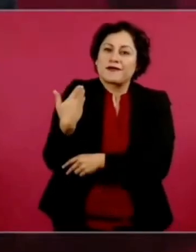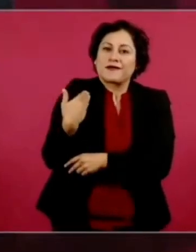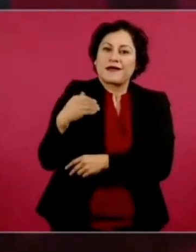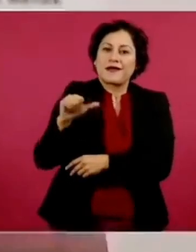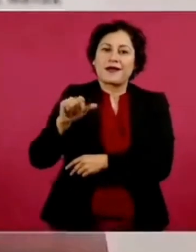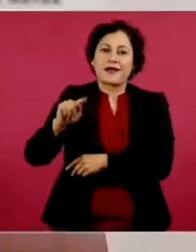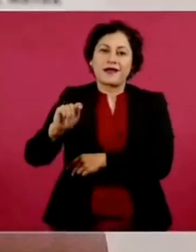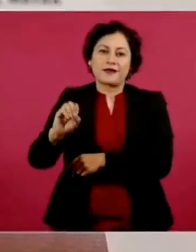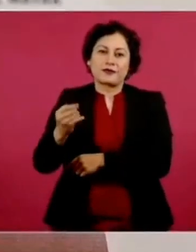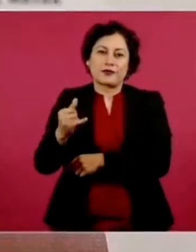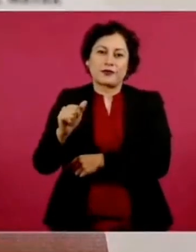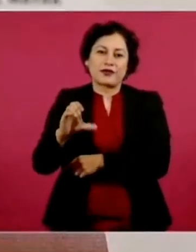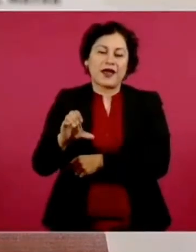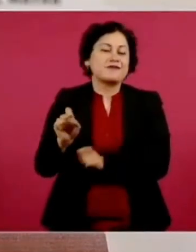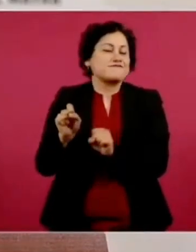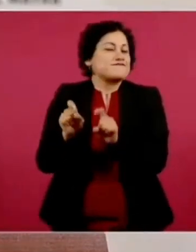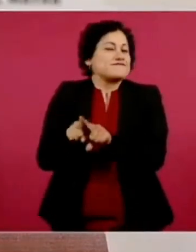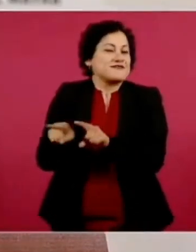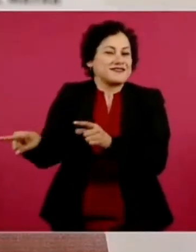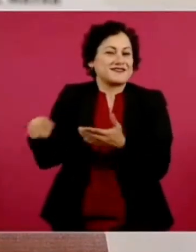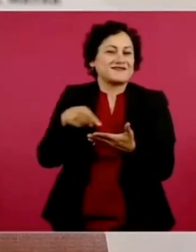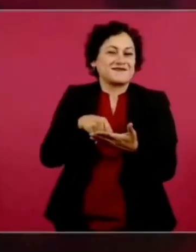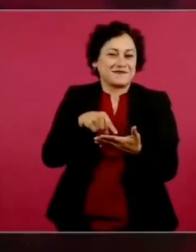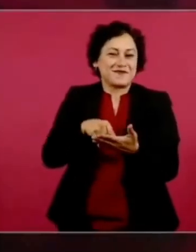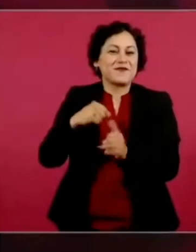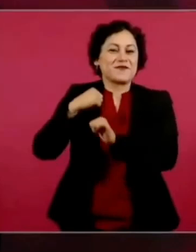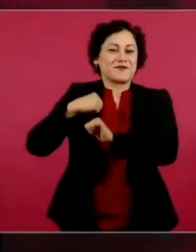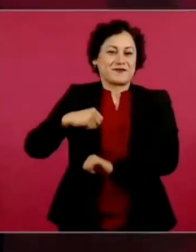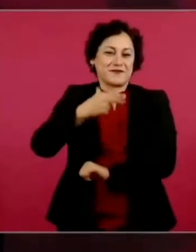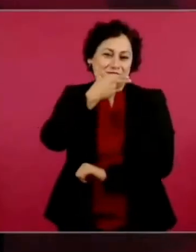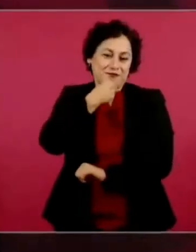de ahí era Juan Álvarez,